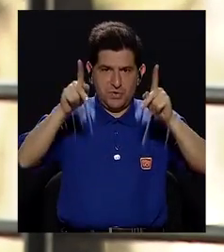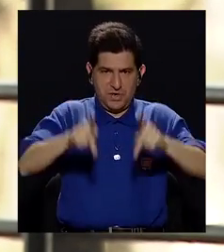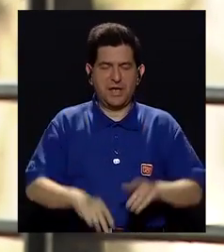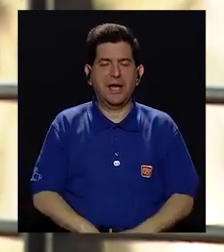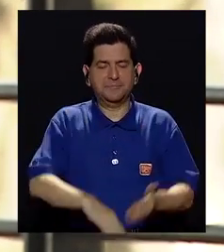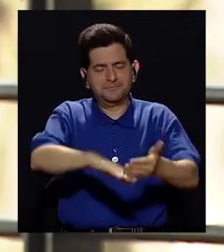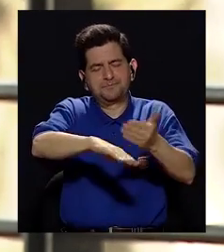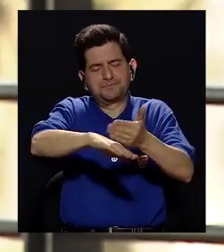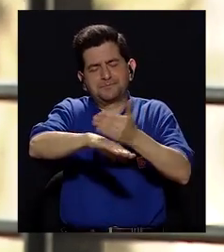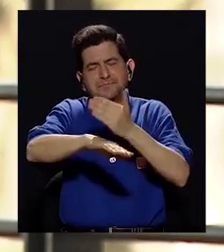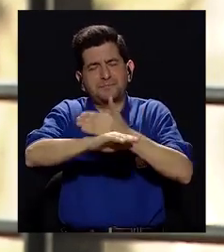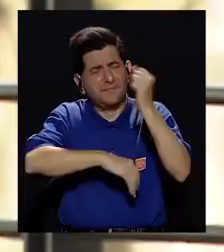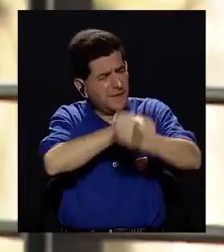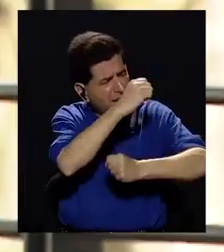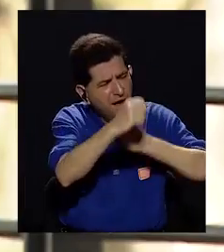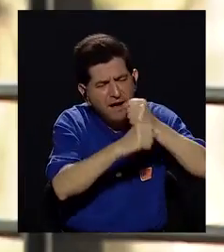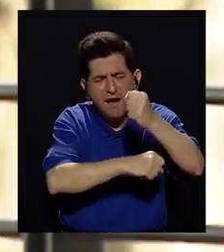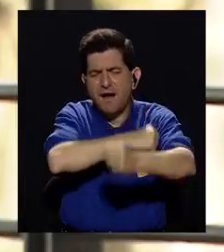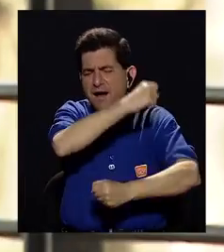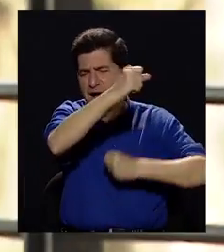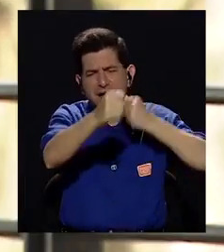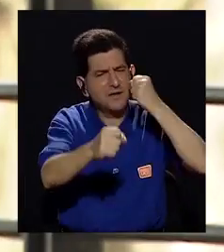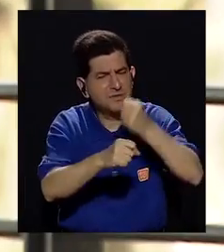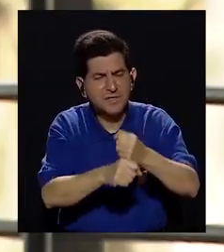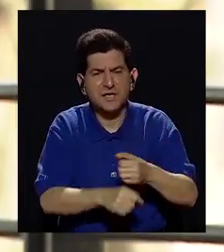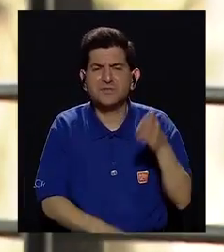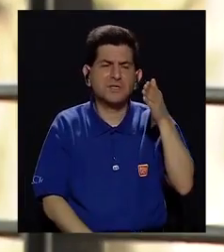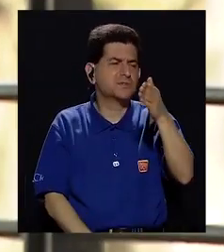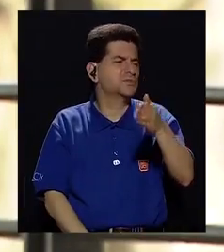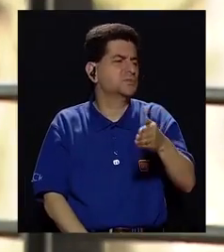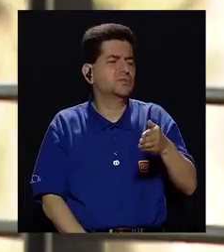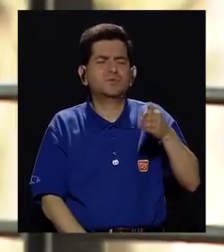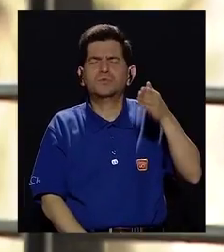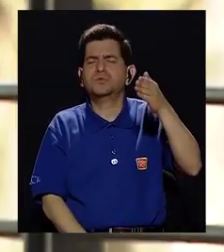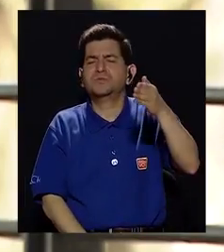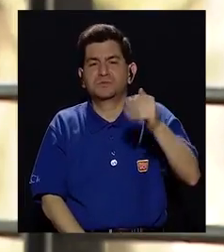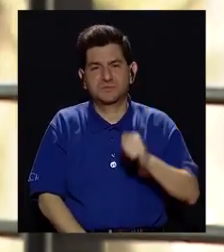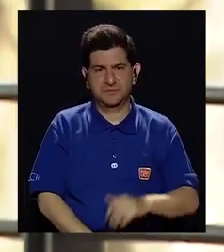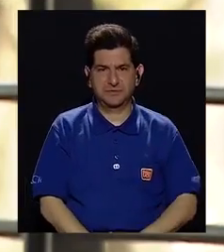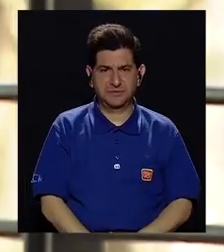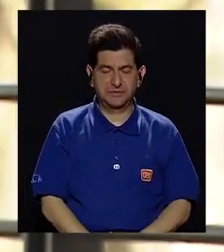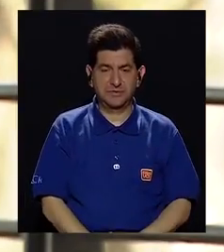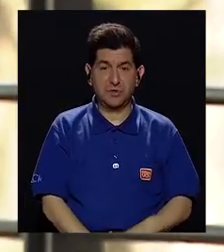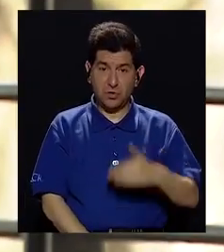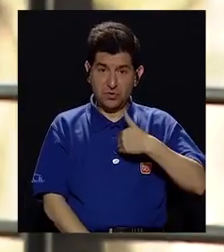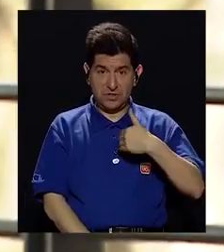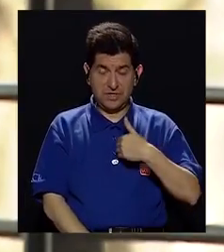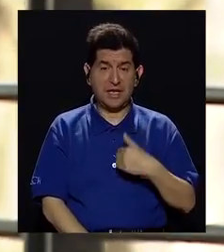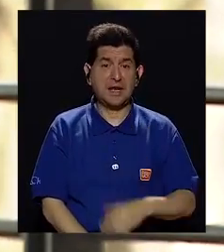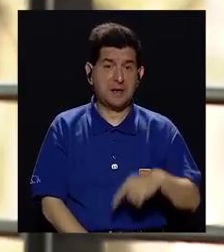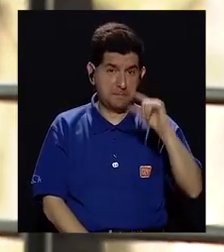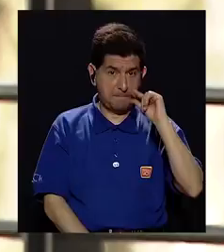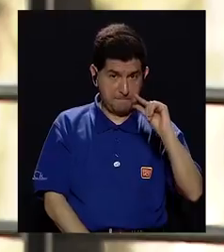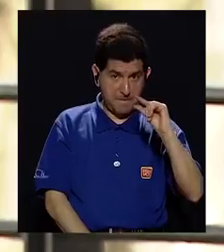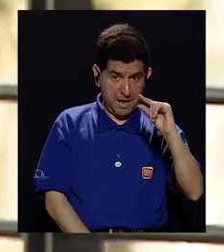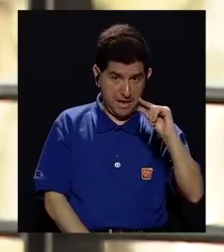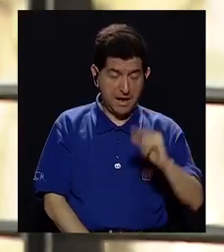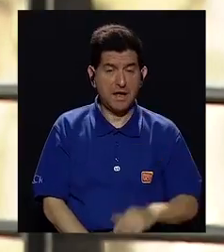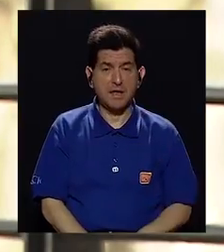personas progresivamente a través de muchos años, es de progresión muy lenta. Entonces, cuando tenemos un desgaste